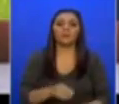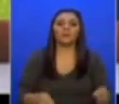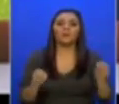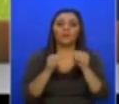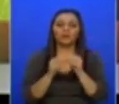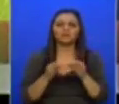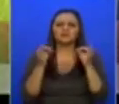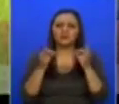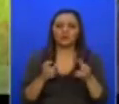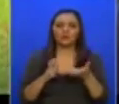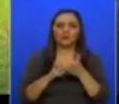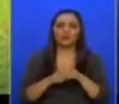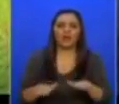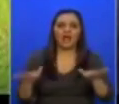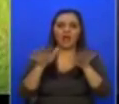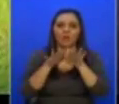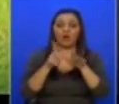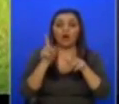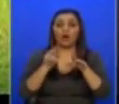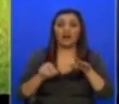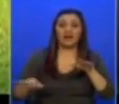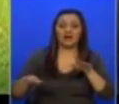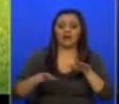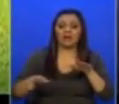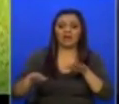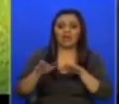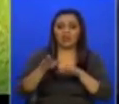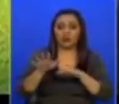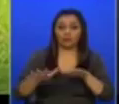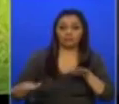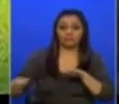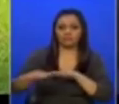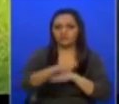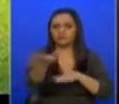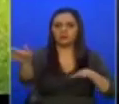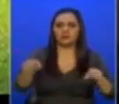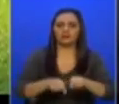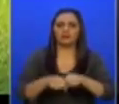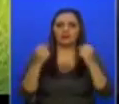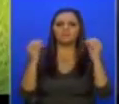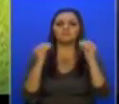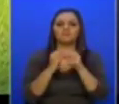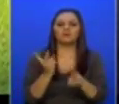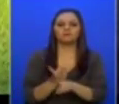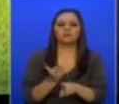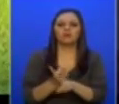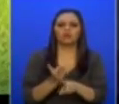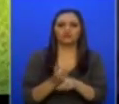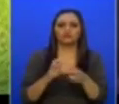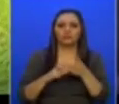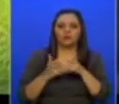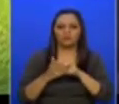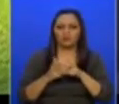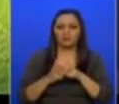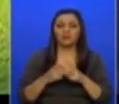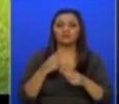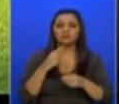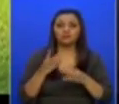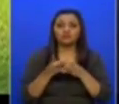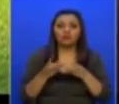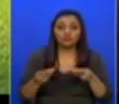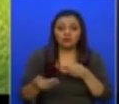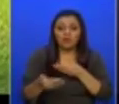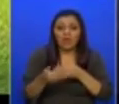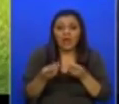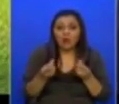inundación, cambiará la morfología del río y de la sabana, con lo cual se agravaría el problema y no es una solución ni siquiera a corto o